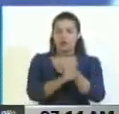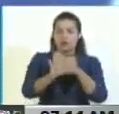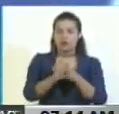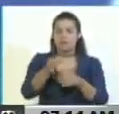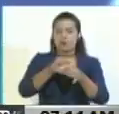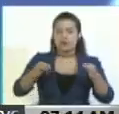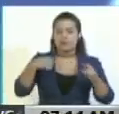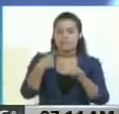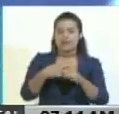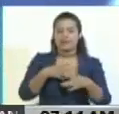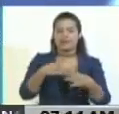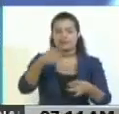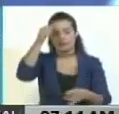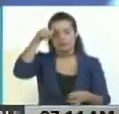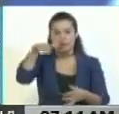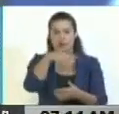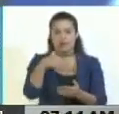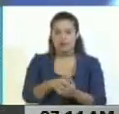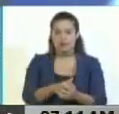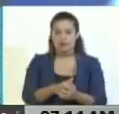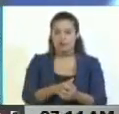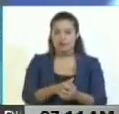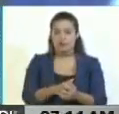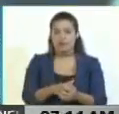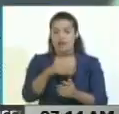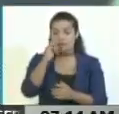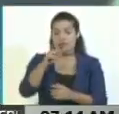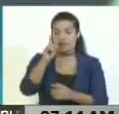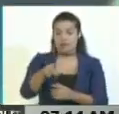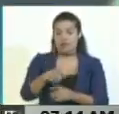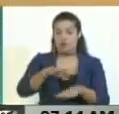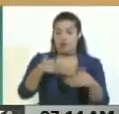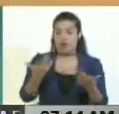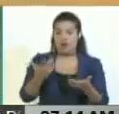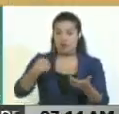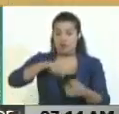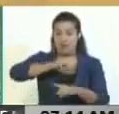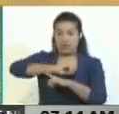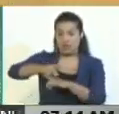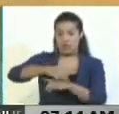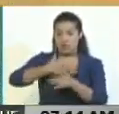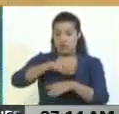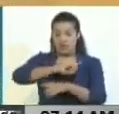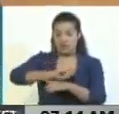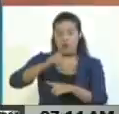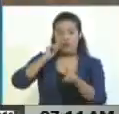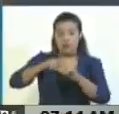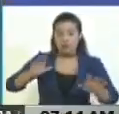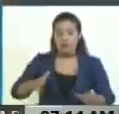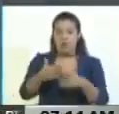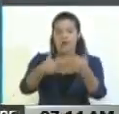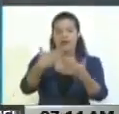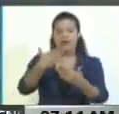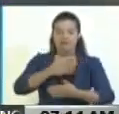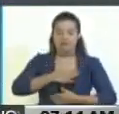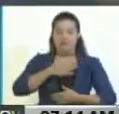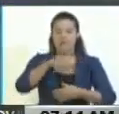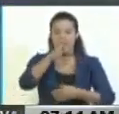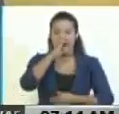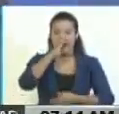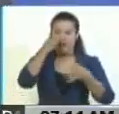los intereses de nuestro pueblo. Entre otros, el incentivo que he ordenado establecer para promover el uso de la banca